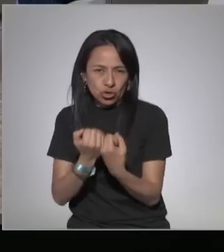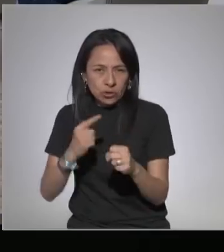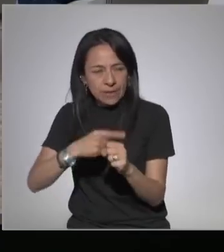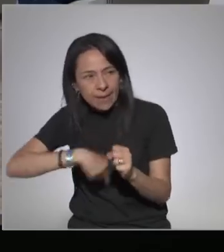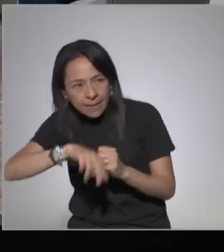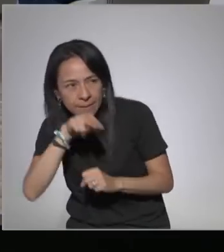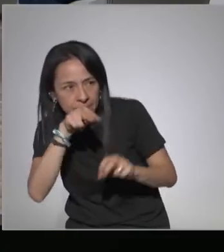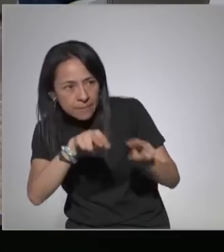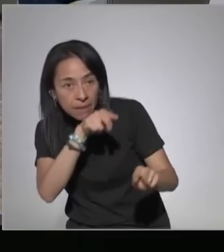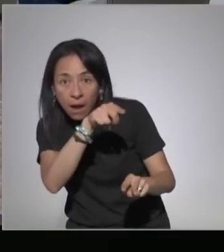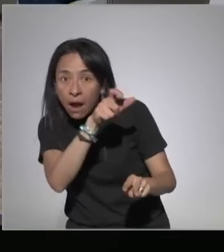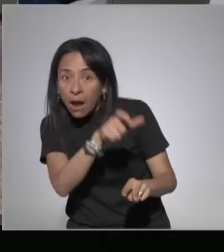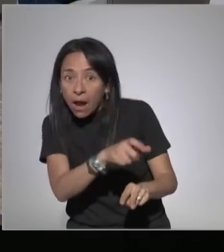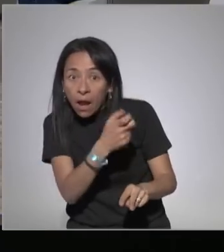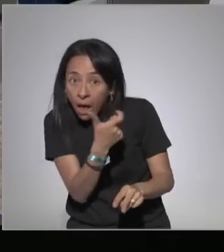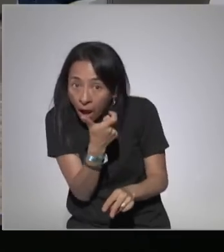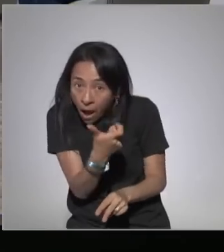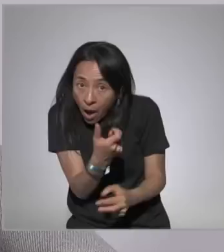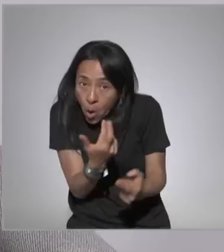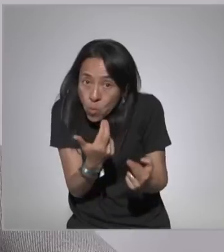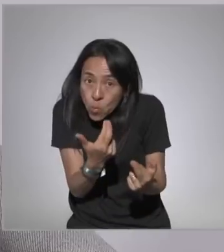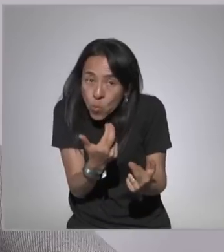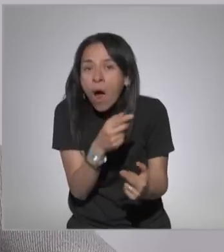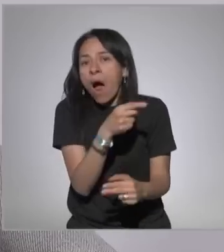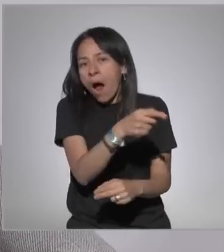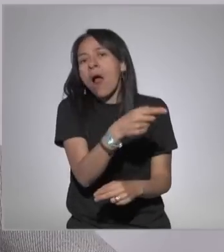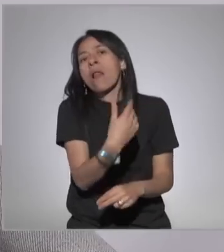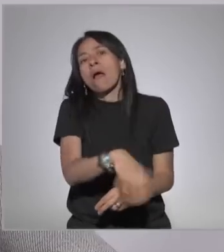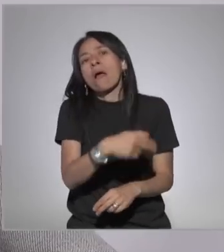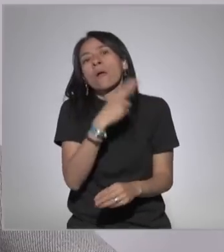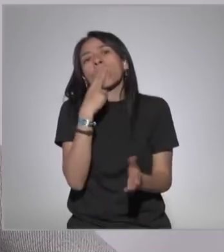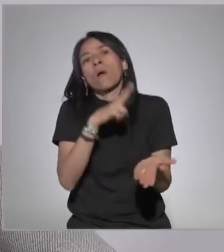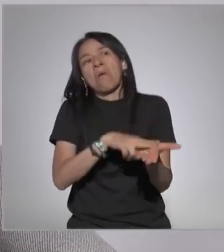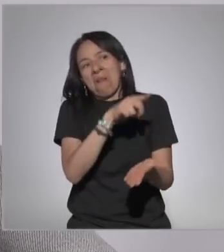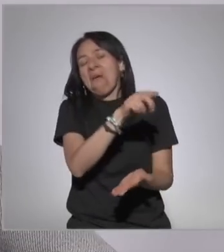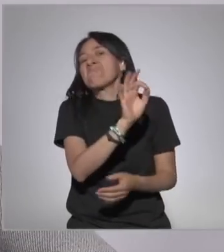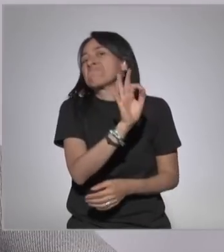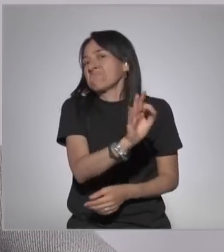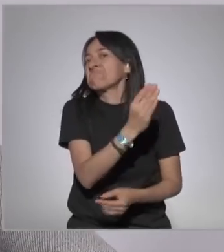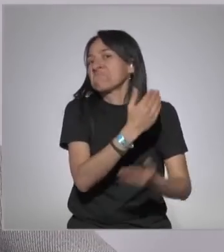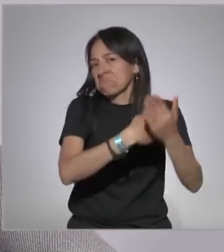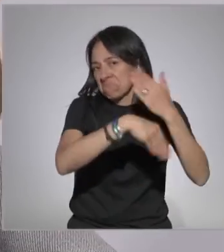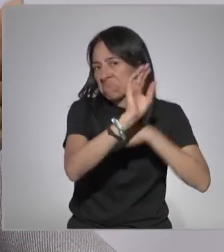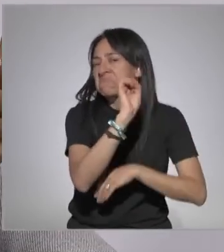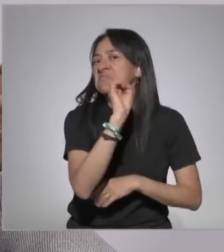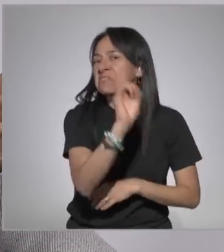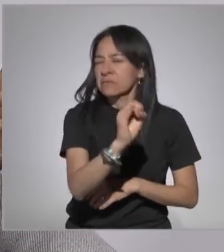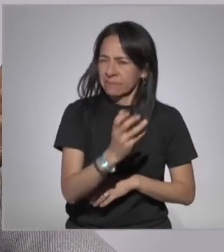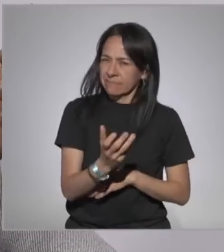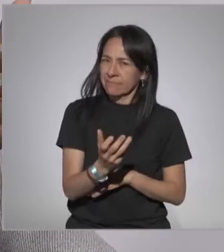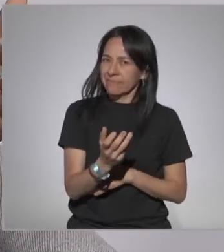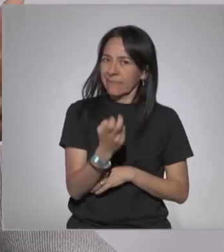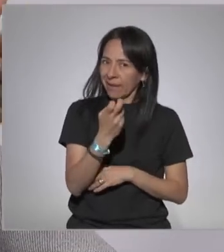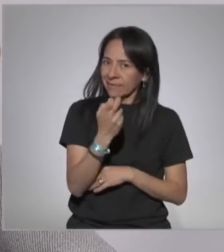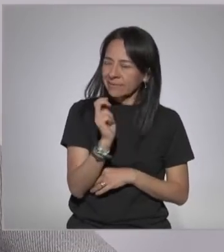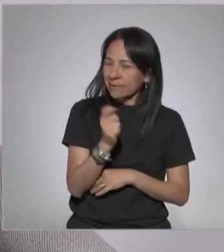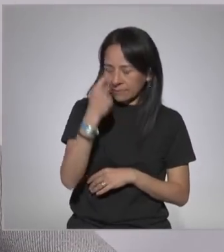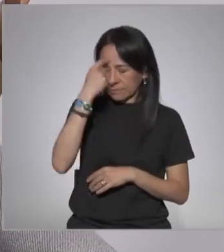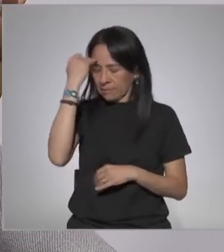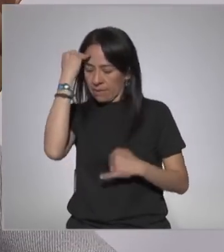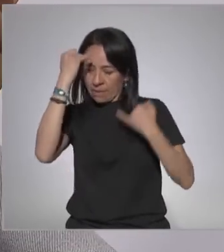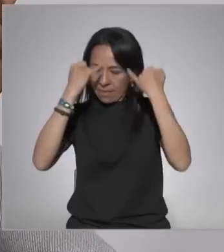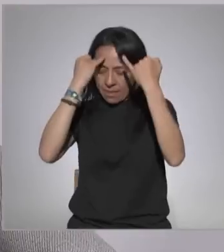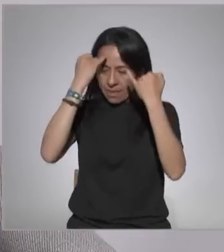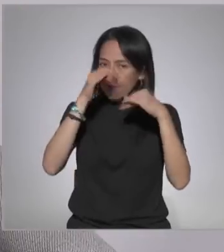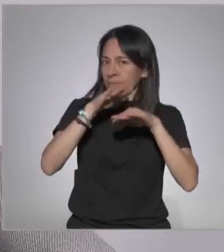fue exitoso, ¿sí? Y entonces decíamos, ahí se atraviesa la cuestión de la economía. Entonces, si yo